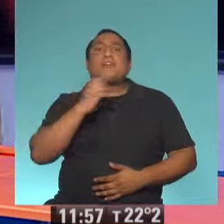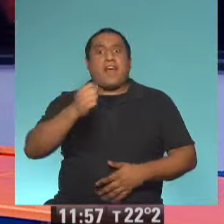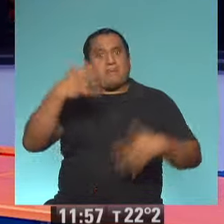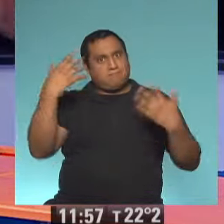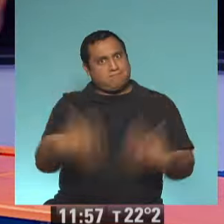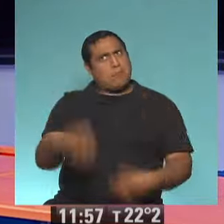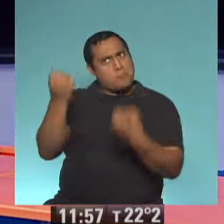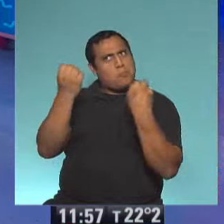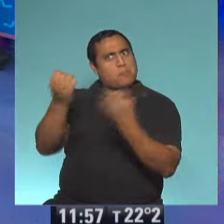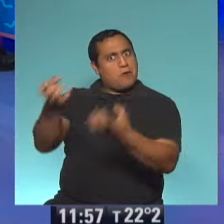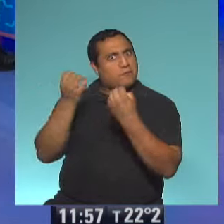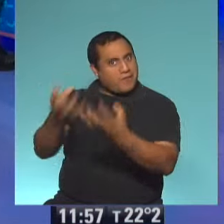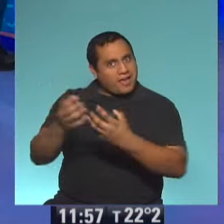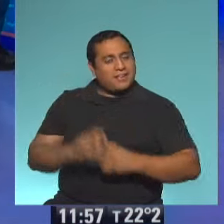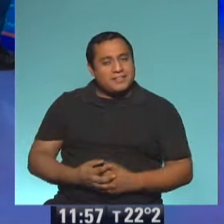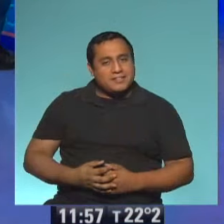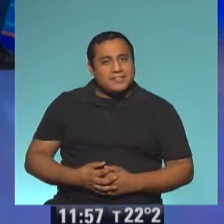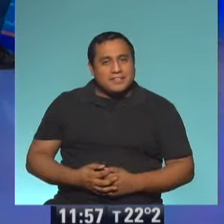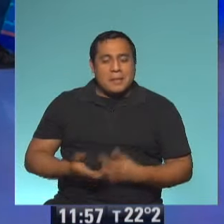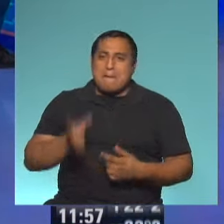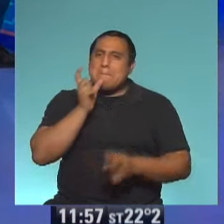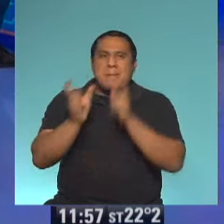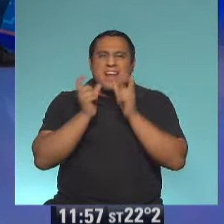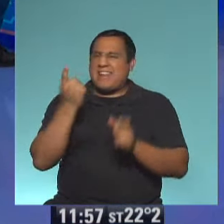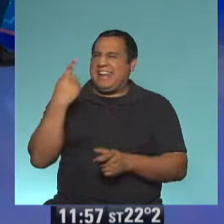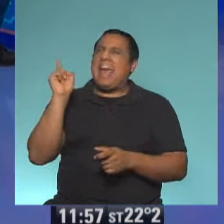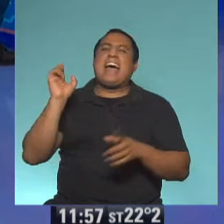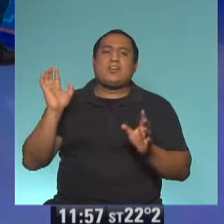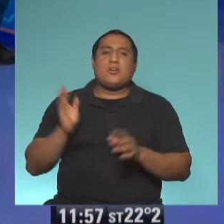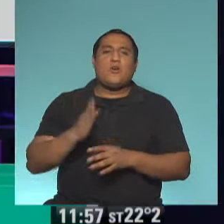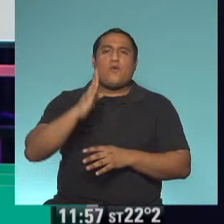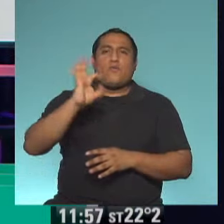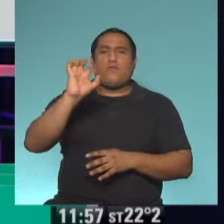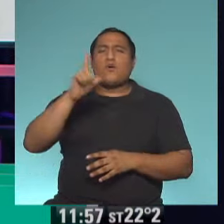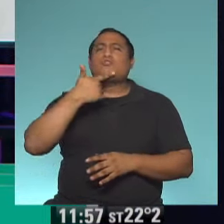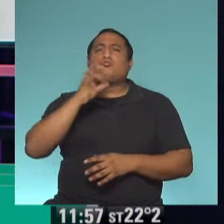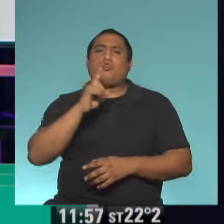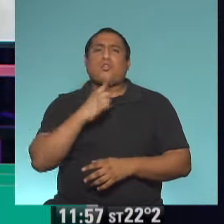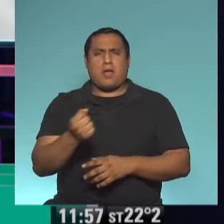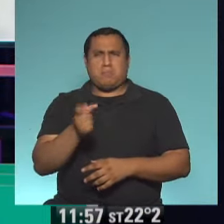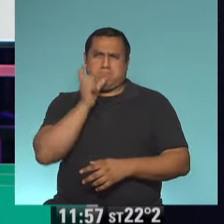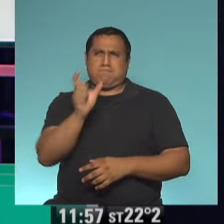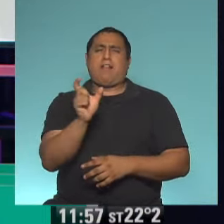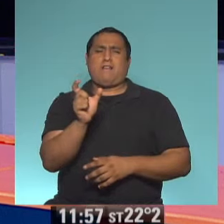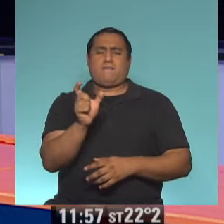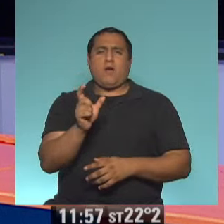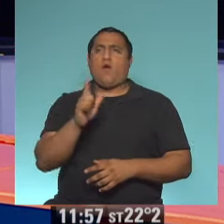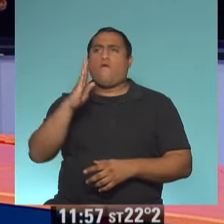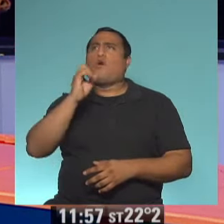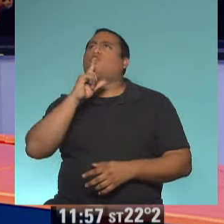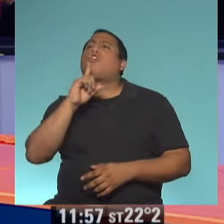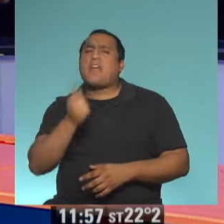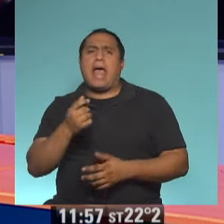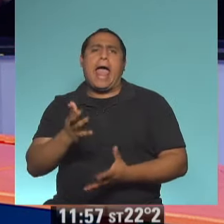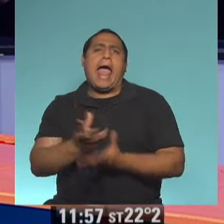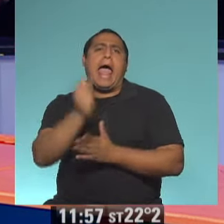Muy bien. Muy bien. Y aparte son palabras raras, ¿viste? Sí, bolsota. Tengo una bolsota de harina. Claro. Y